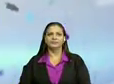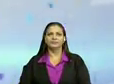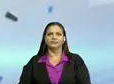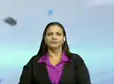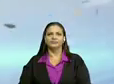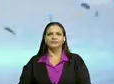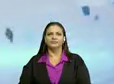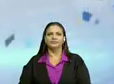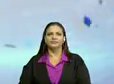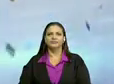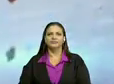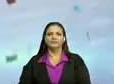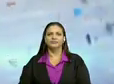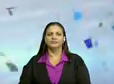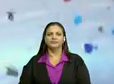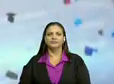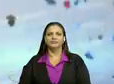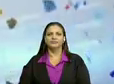ver.